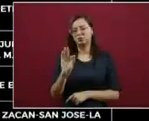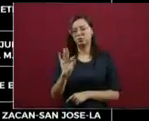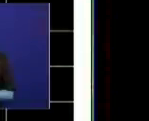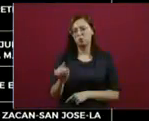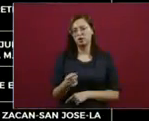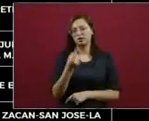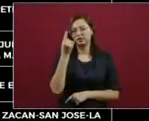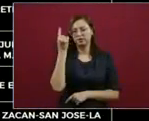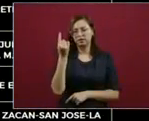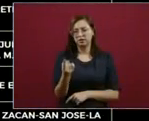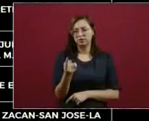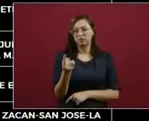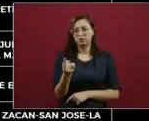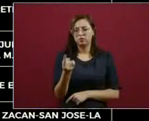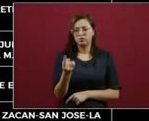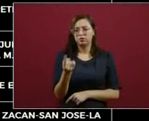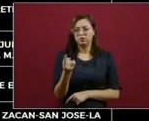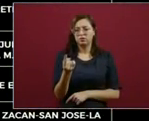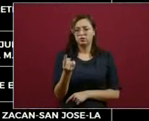José Esqueda Pérez Sánchez.